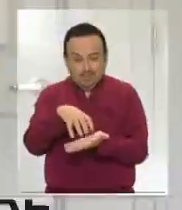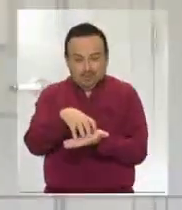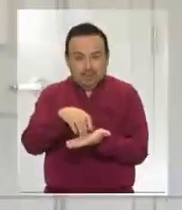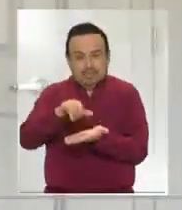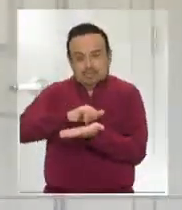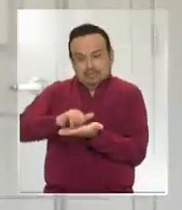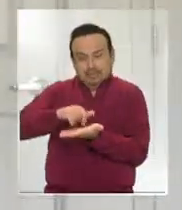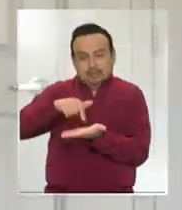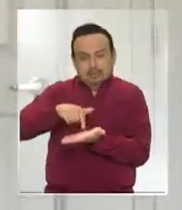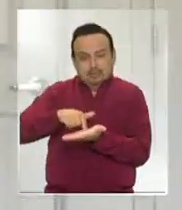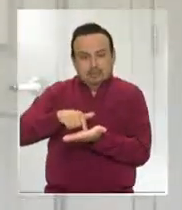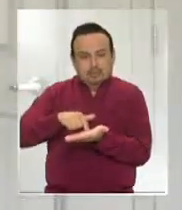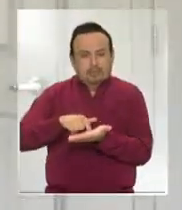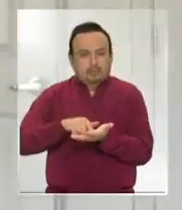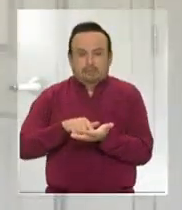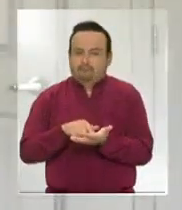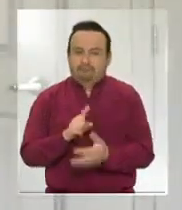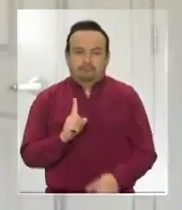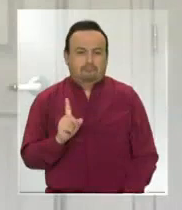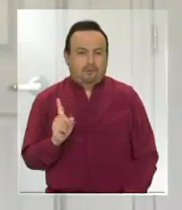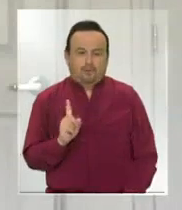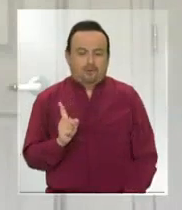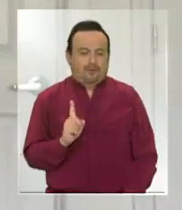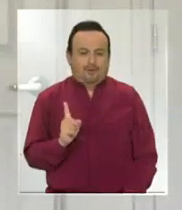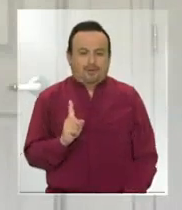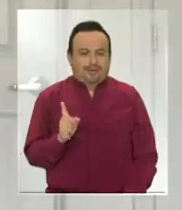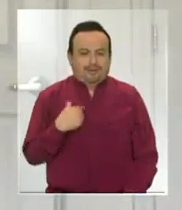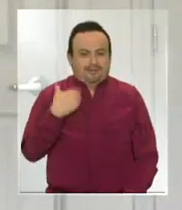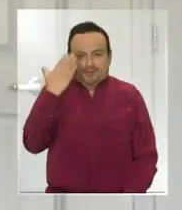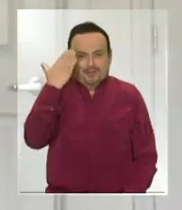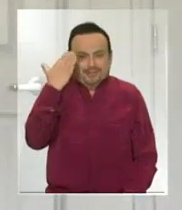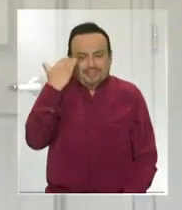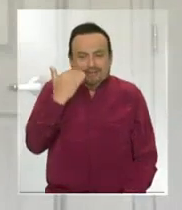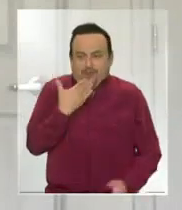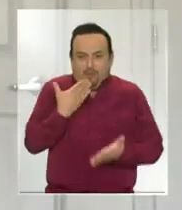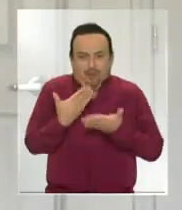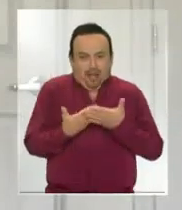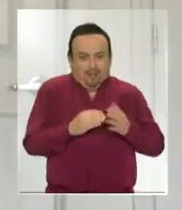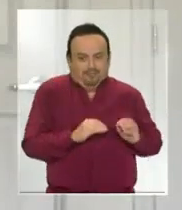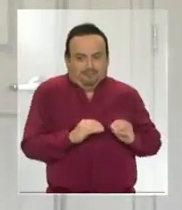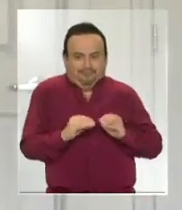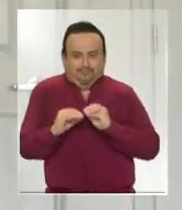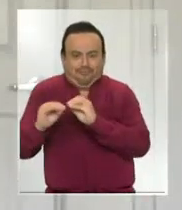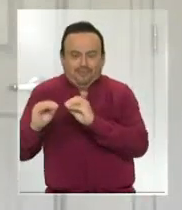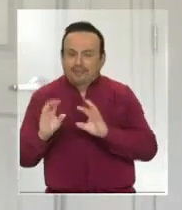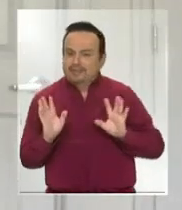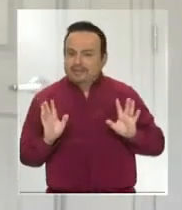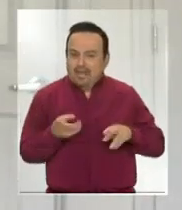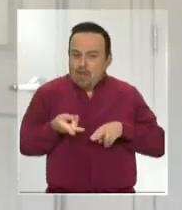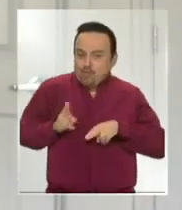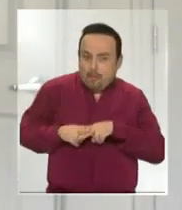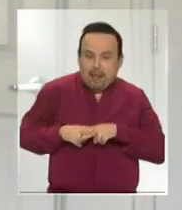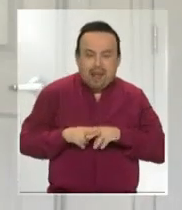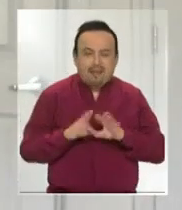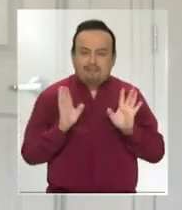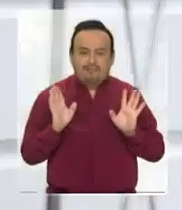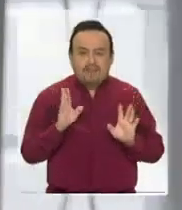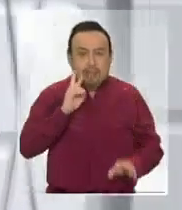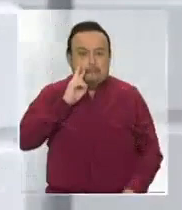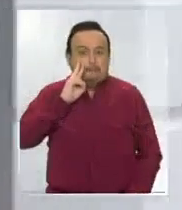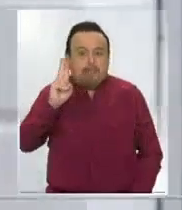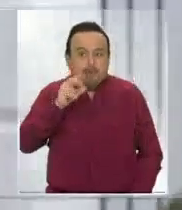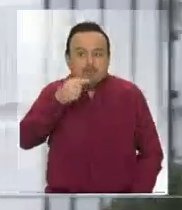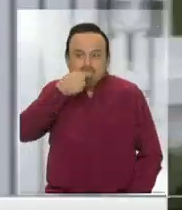sido muy sensatas y honestas en decirnos no sabemos cuándo esto va a volver a la normalidad. Y lo peor está por venir.